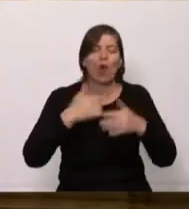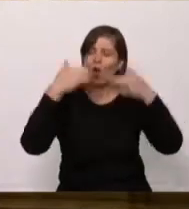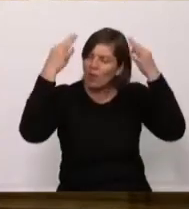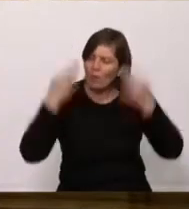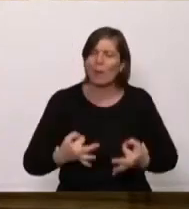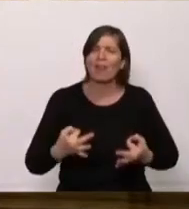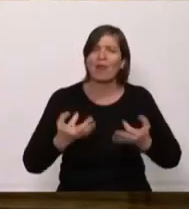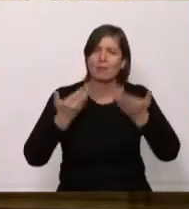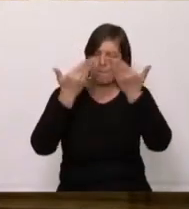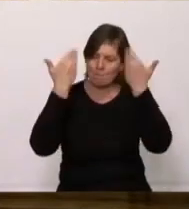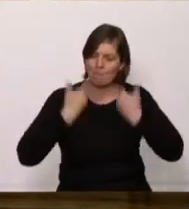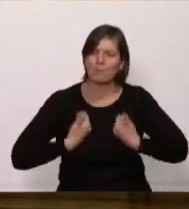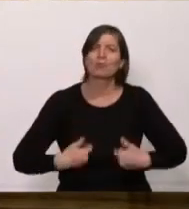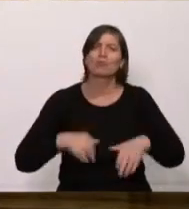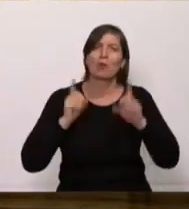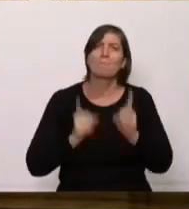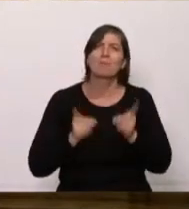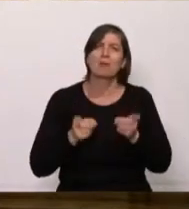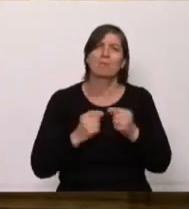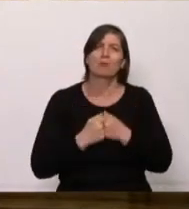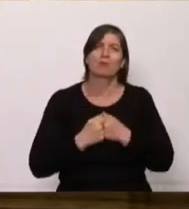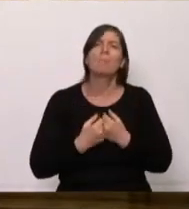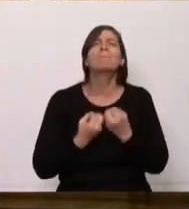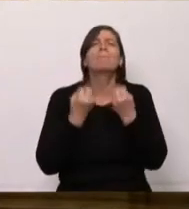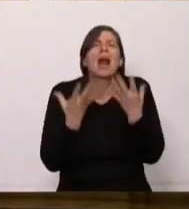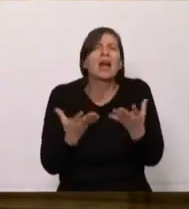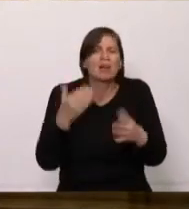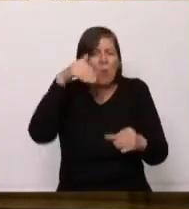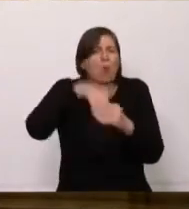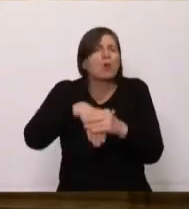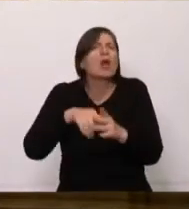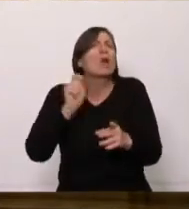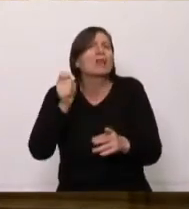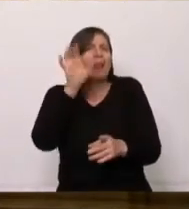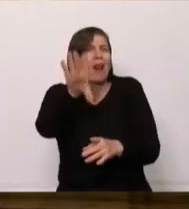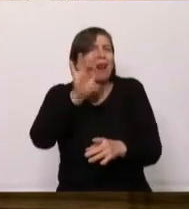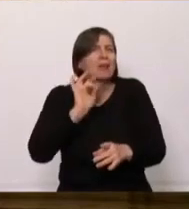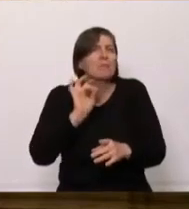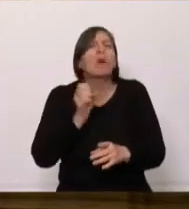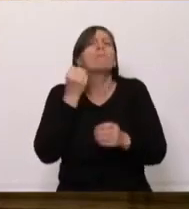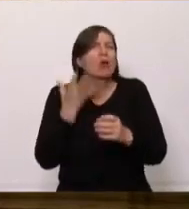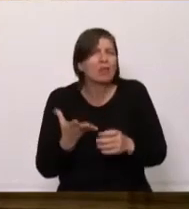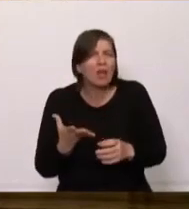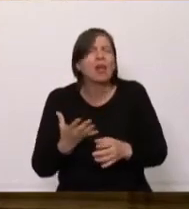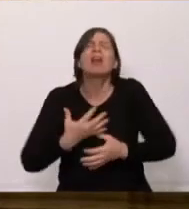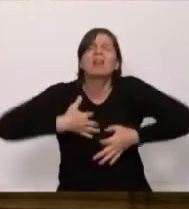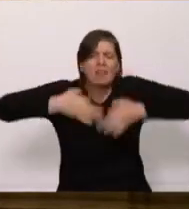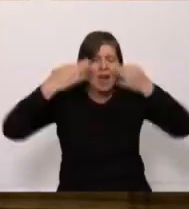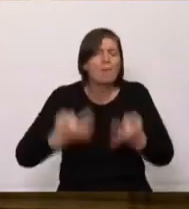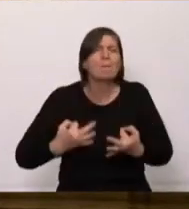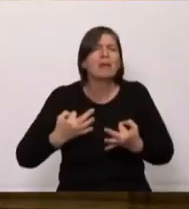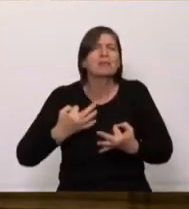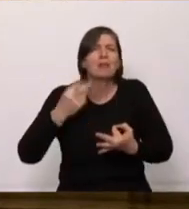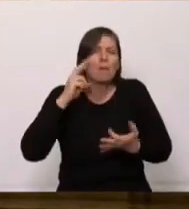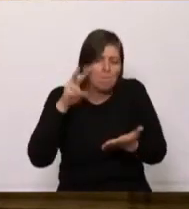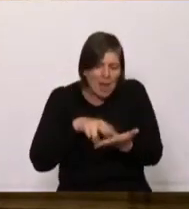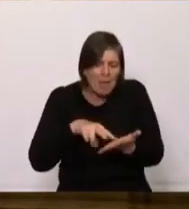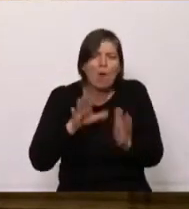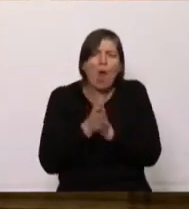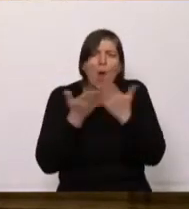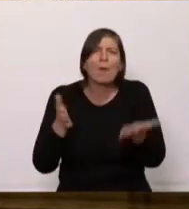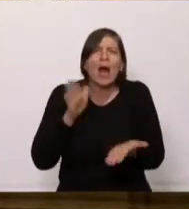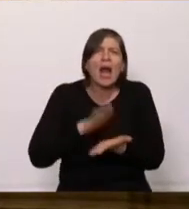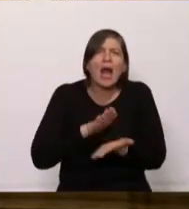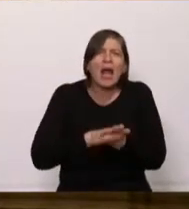seamos sinceros con nosotros mismos. ¿Por qué votamos lo que votamos? ¿Tenemos realmente en cuenta el